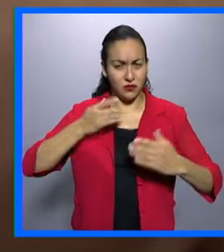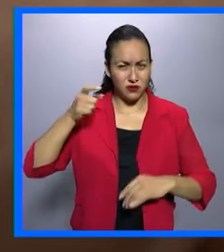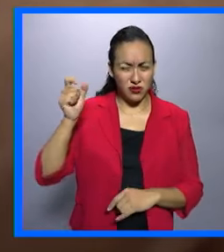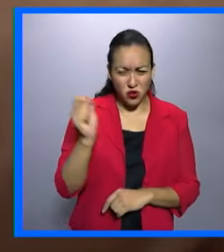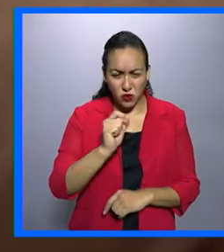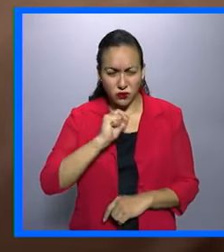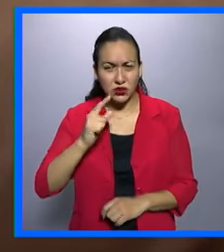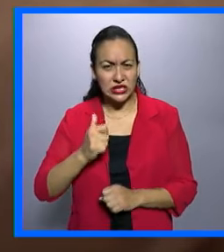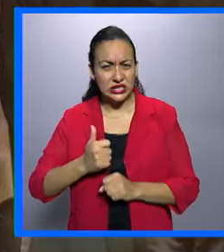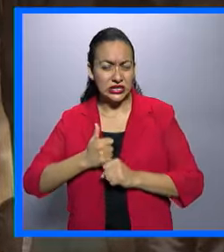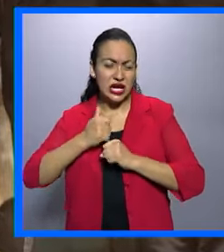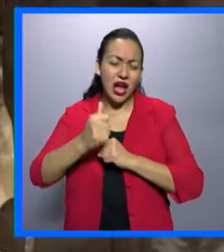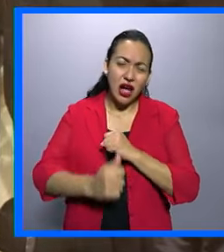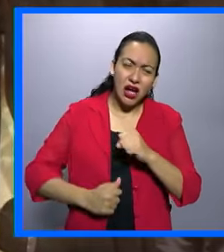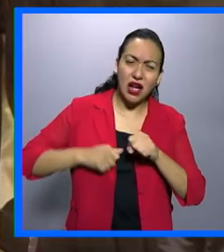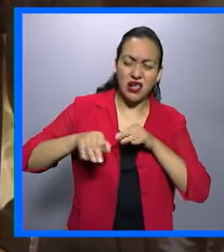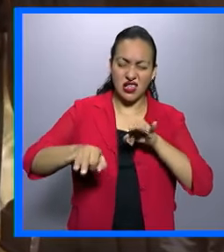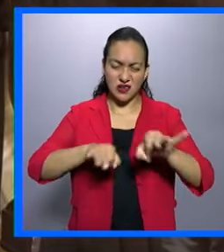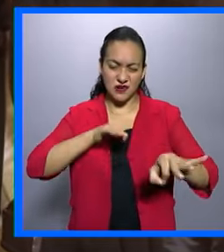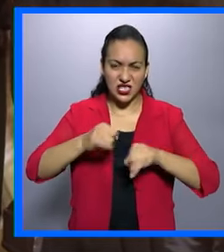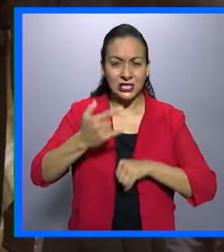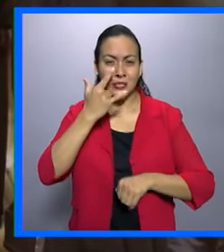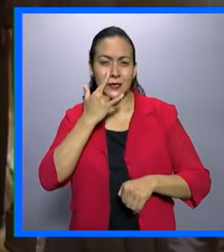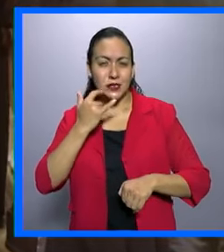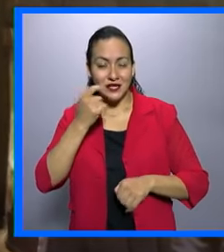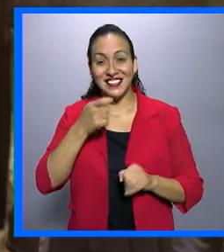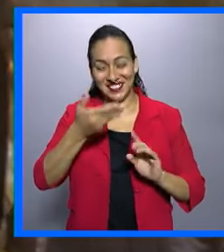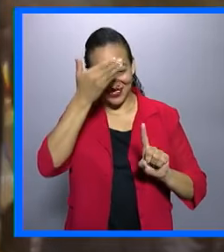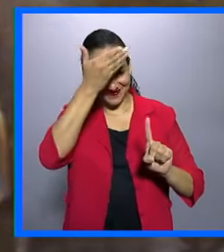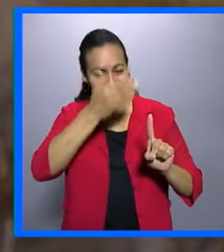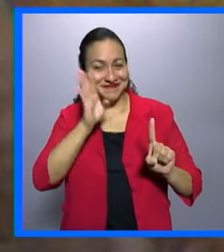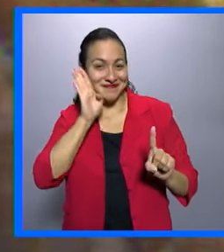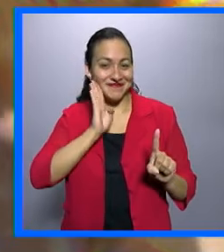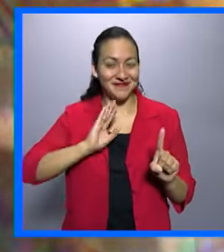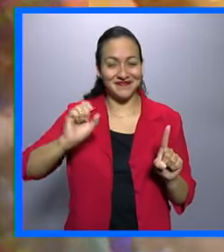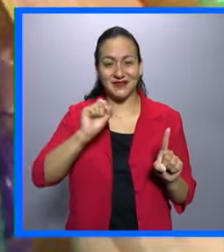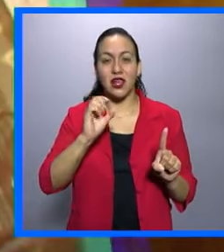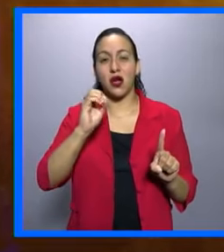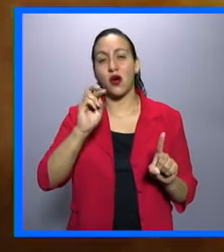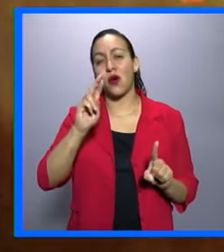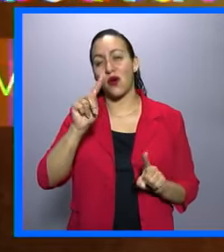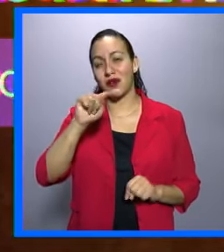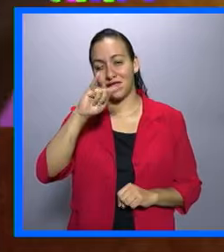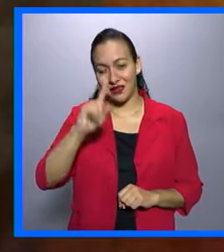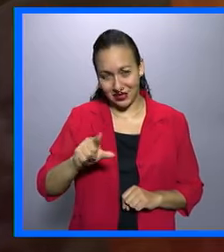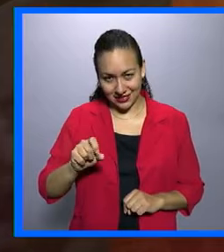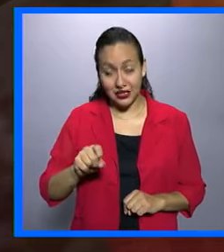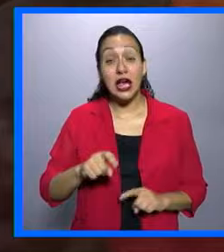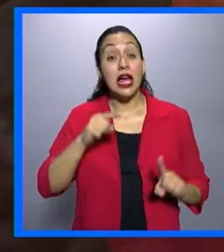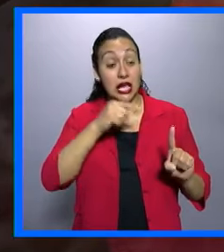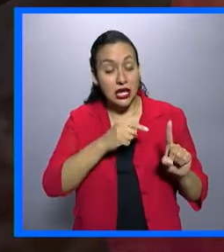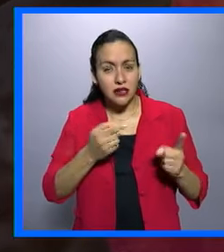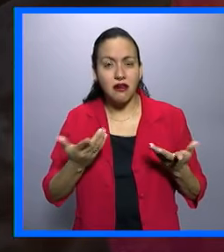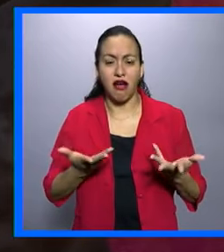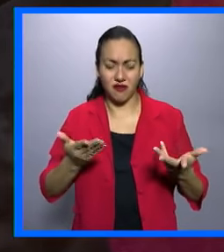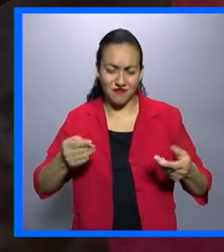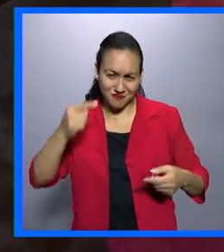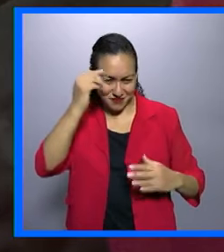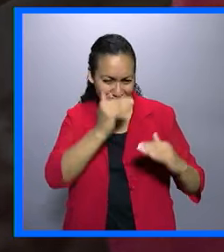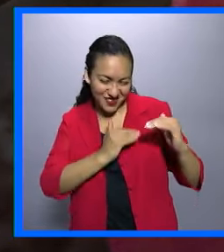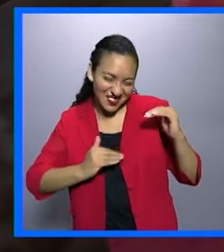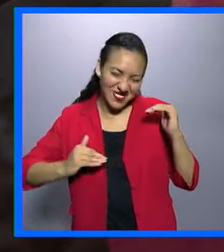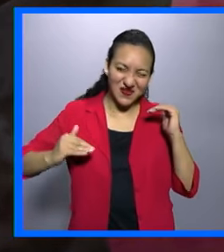profesionalismo y sacrificio son los ejes que han guiado la vida de la ministra Ortiz Alf y que la han impulsado para